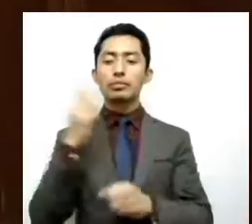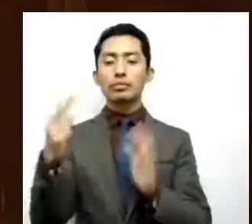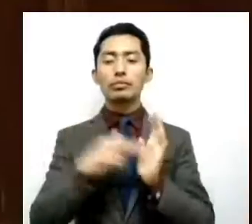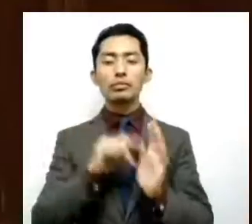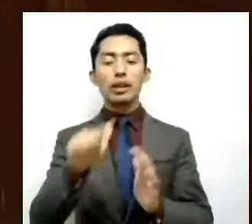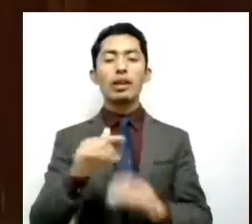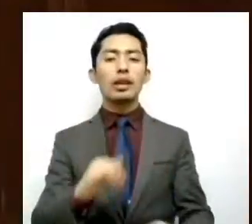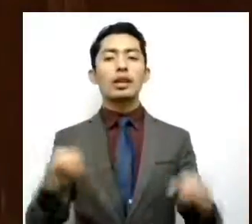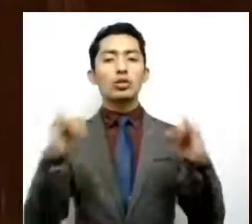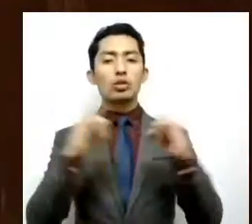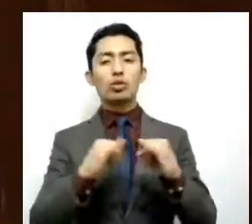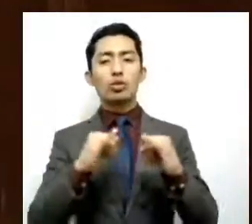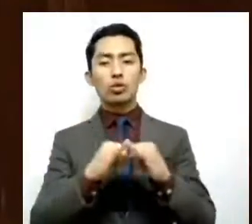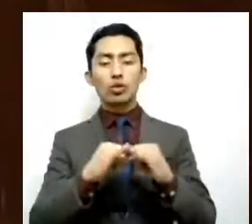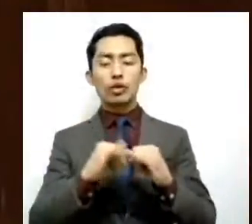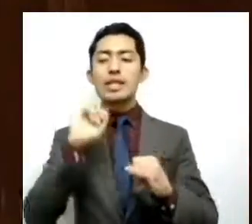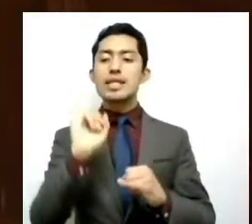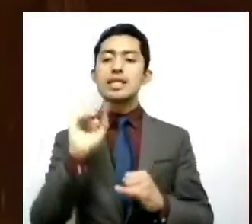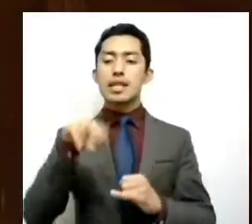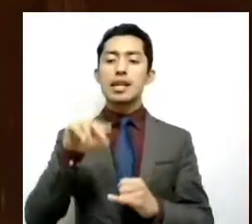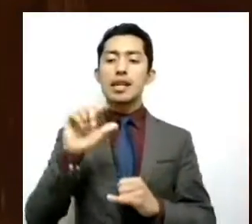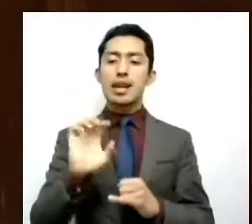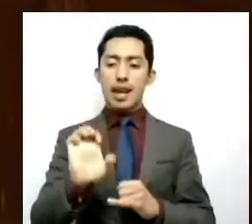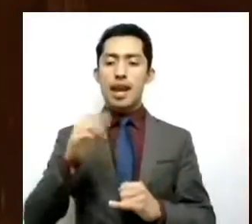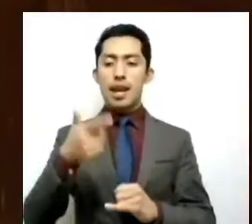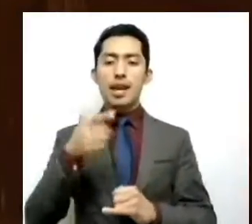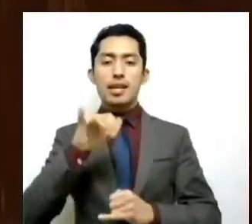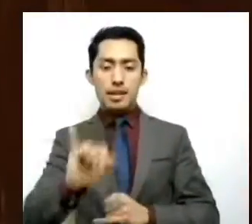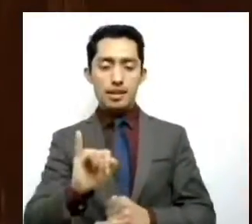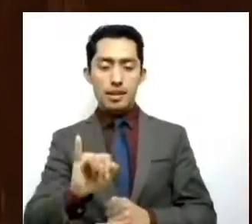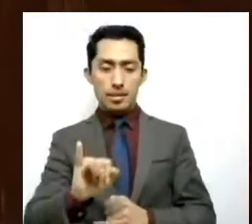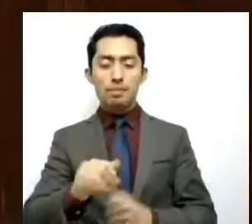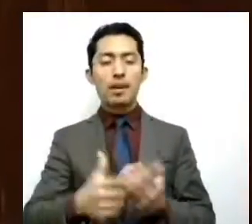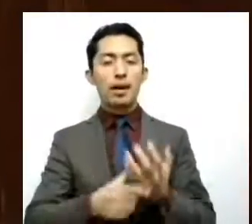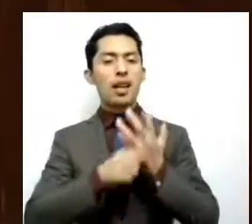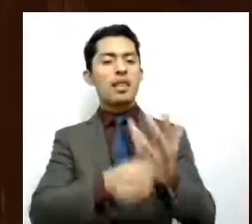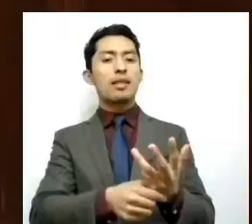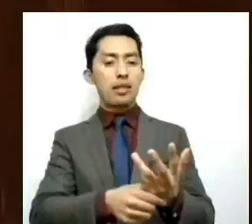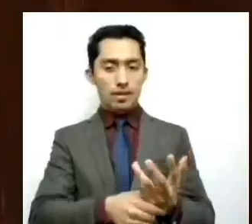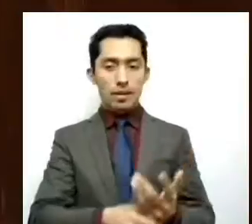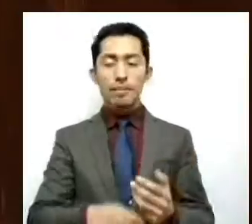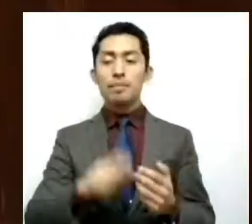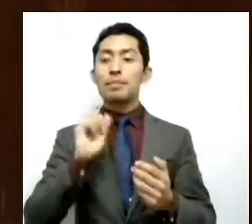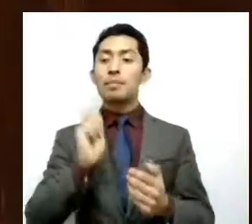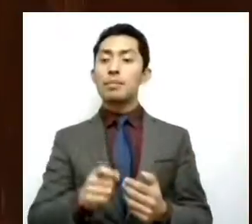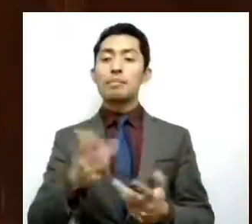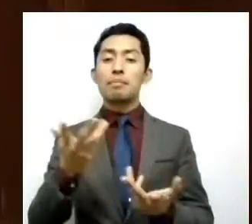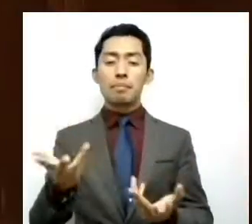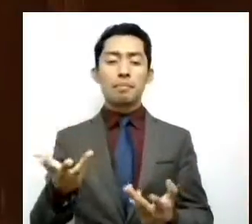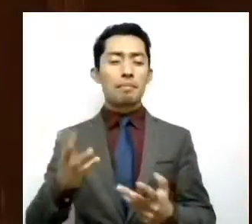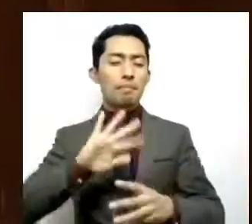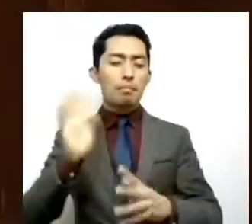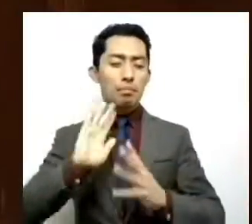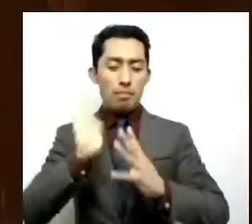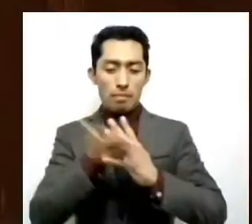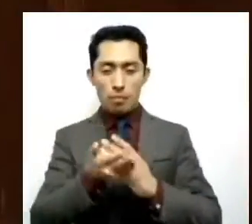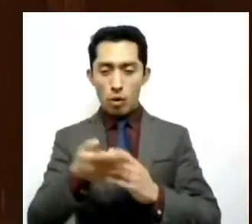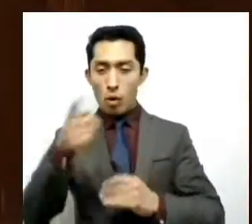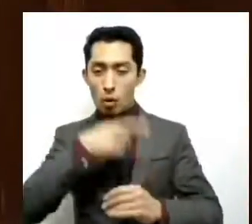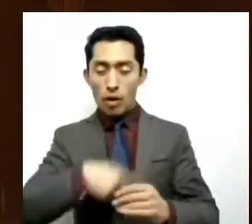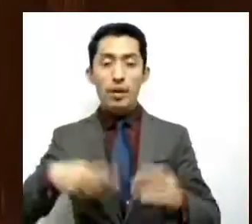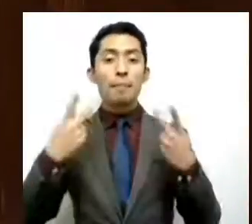Instituto Nacional de Estadística y Geografía afirma que una cuarta parte de las personas